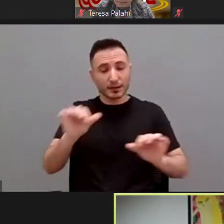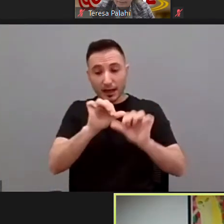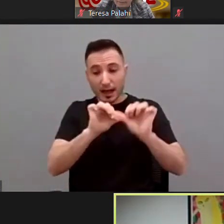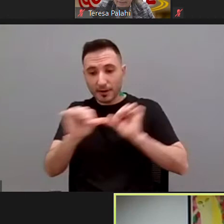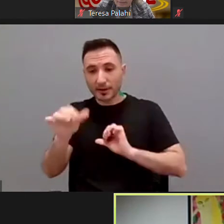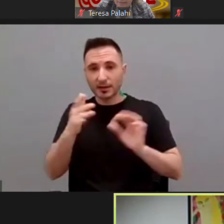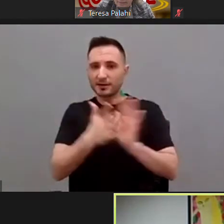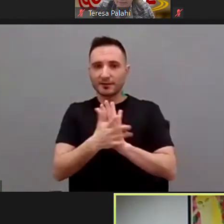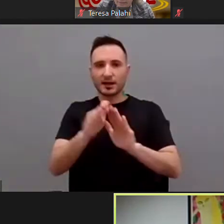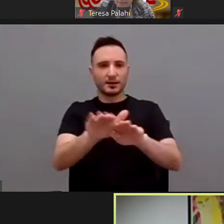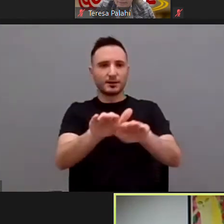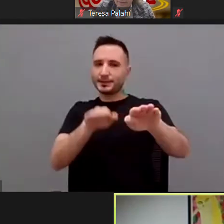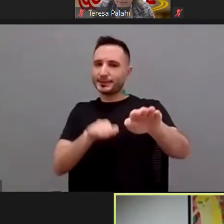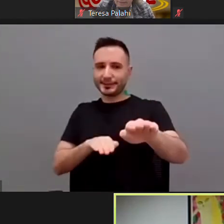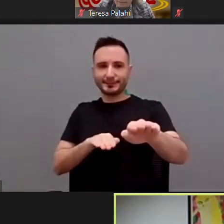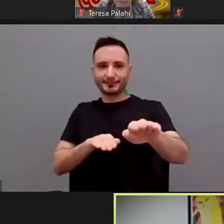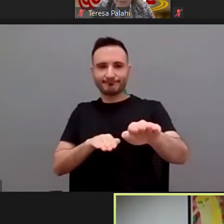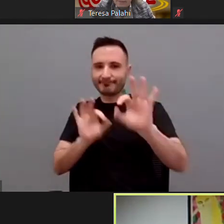de desventaja